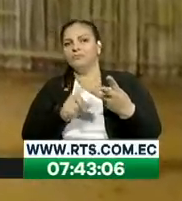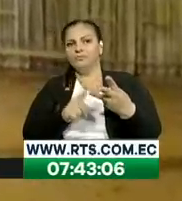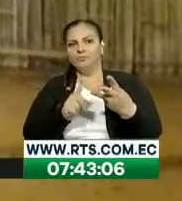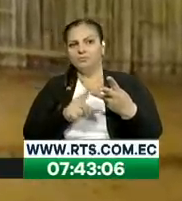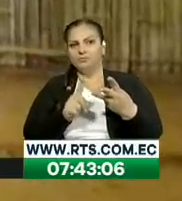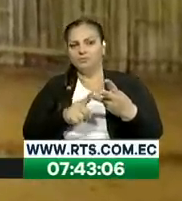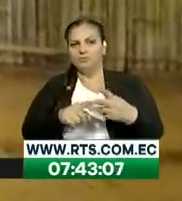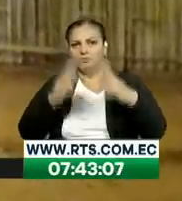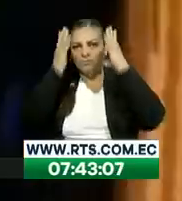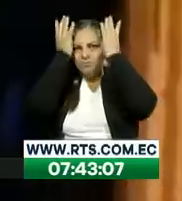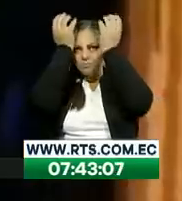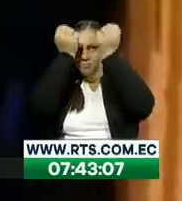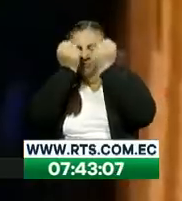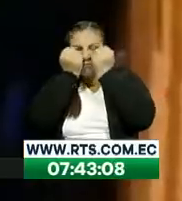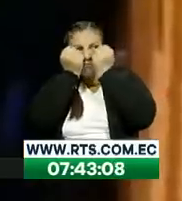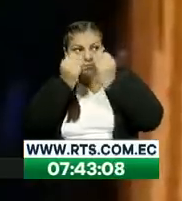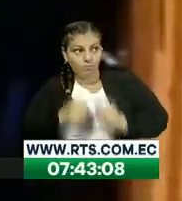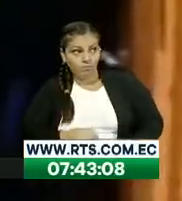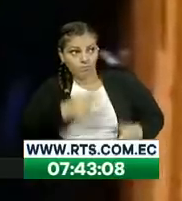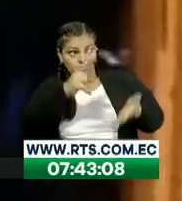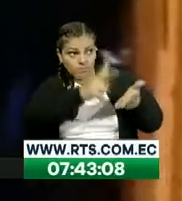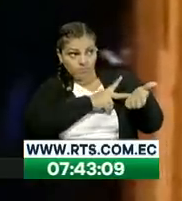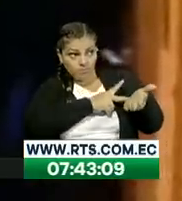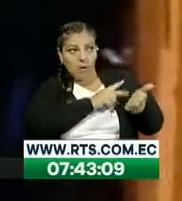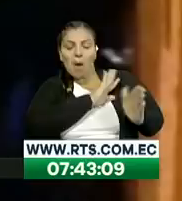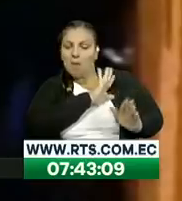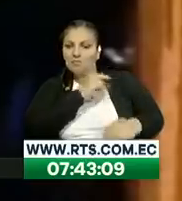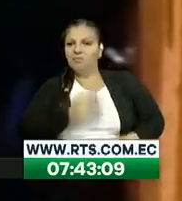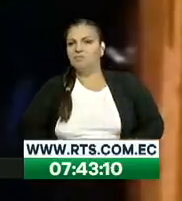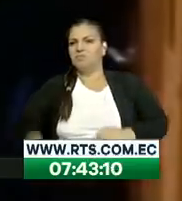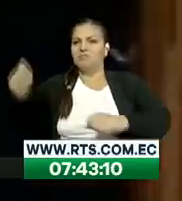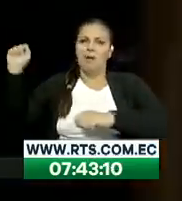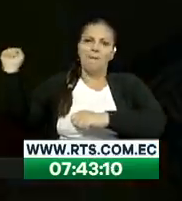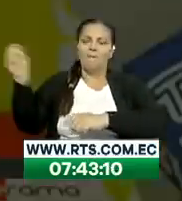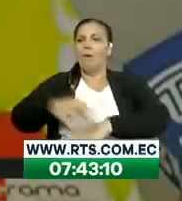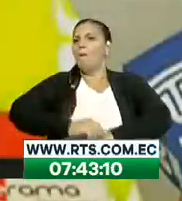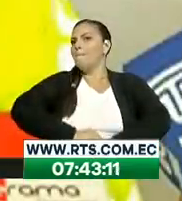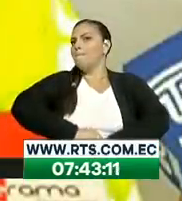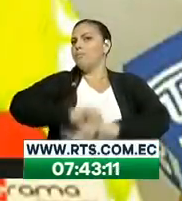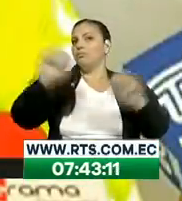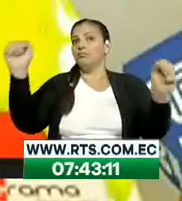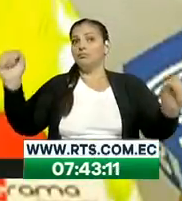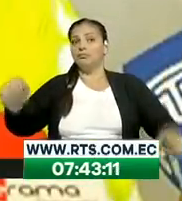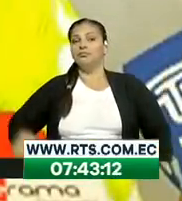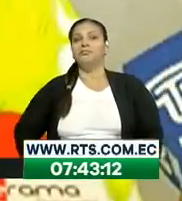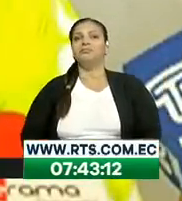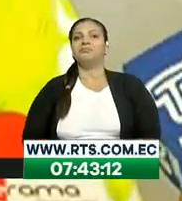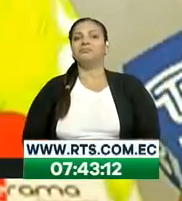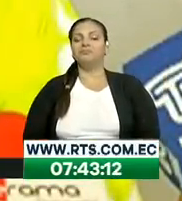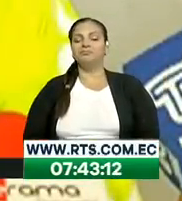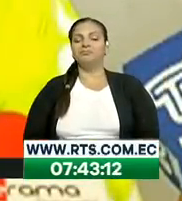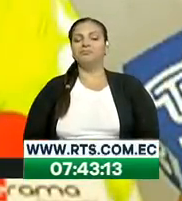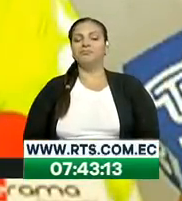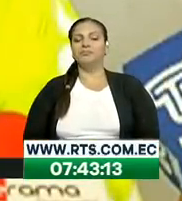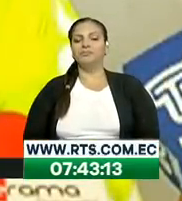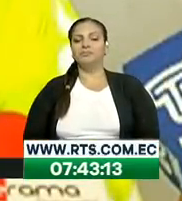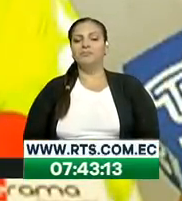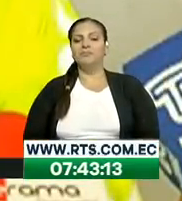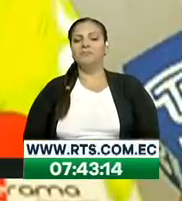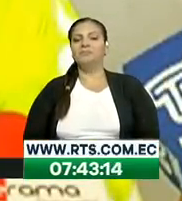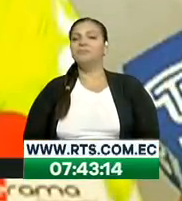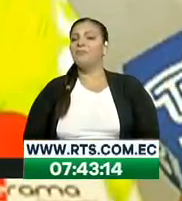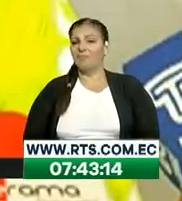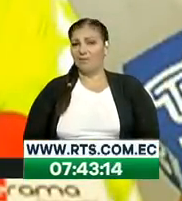también sabemos que la agrupación justamente habían realizado estos atentados y en